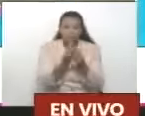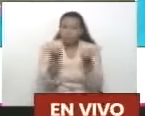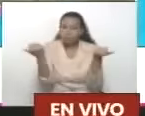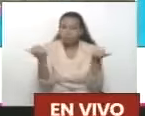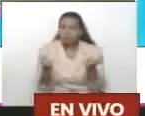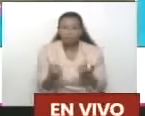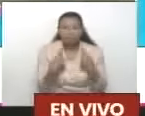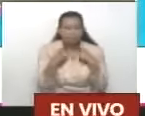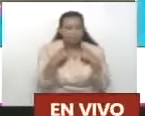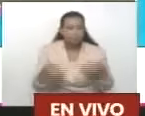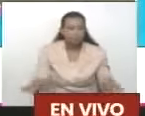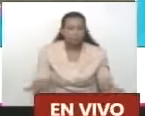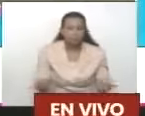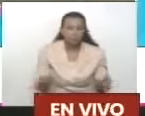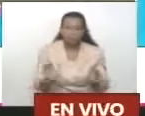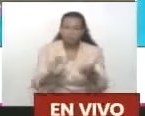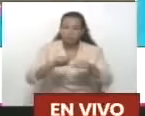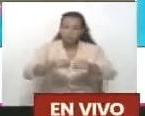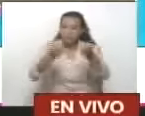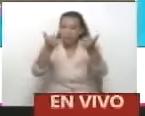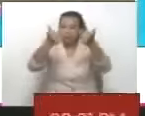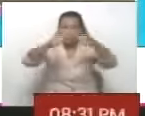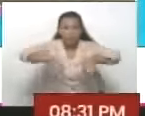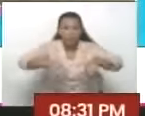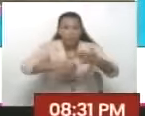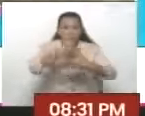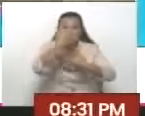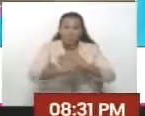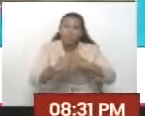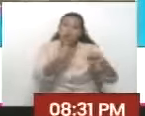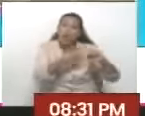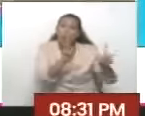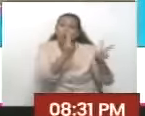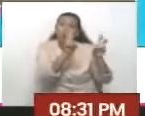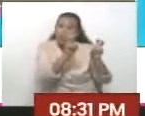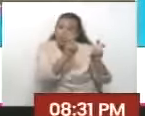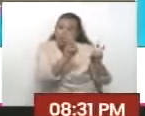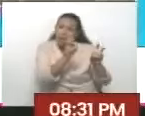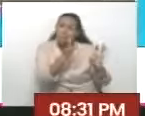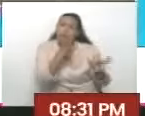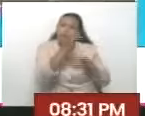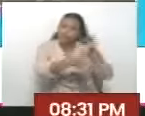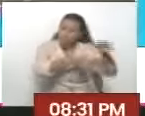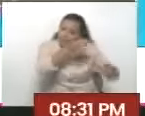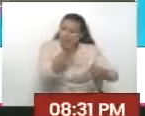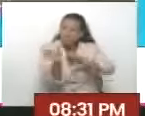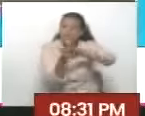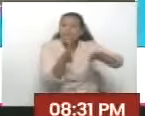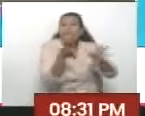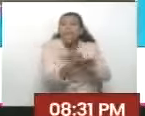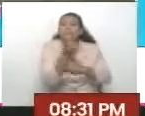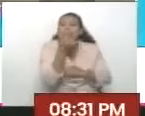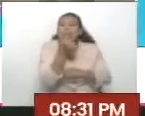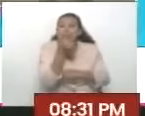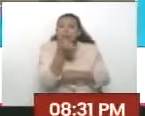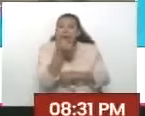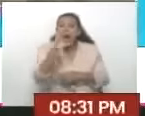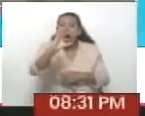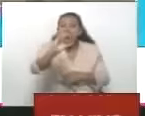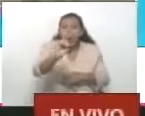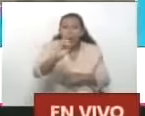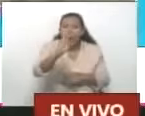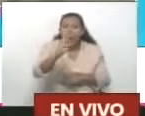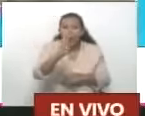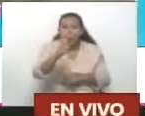fue destruida. Pero ese es otro tema que algún día comentaremos. ¿Qué pasó con Odebrecht? ¿Por